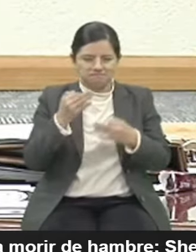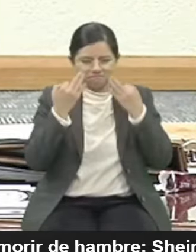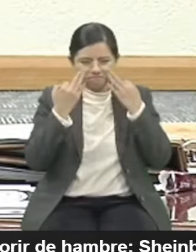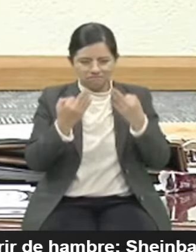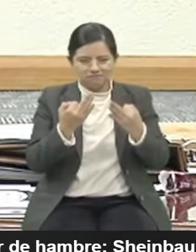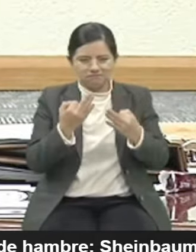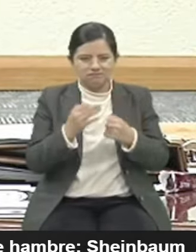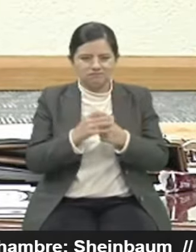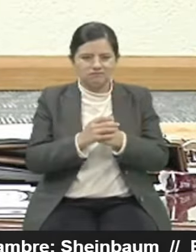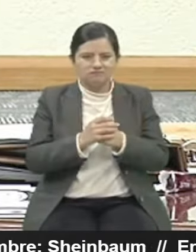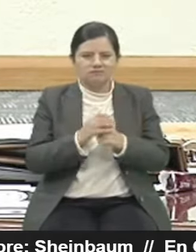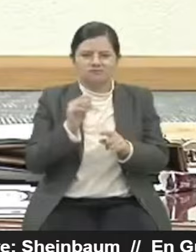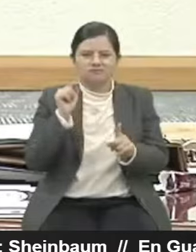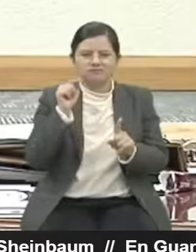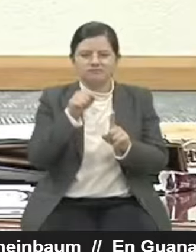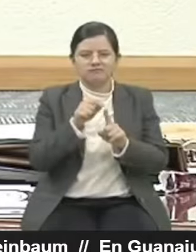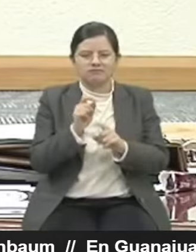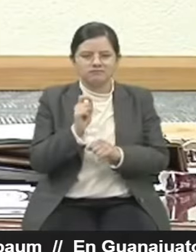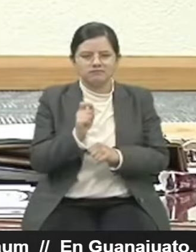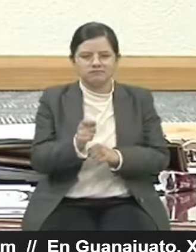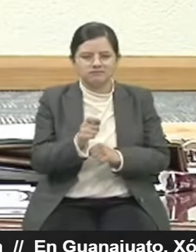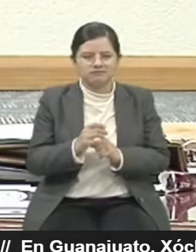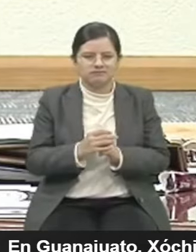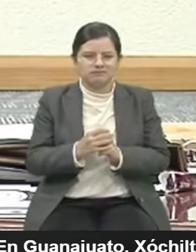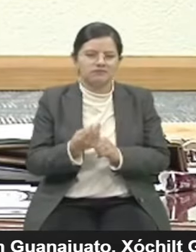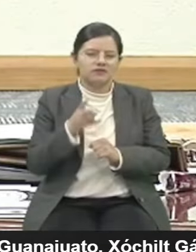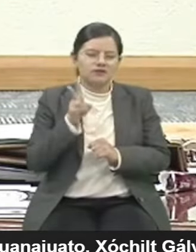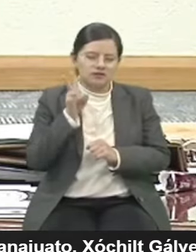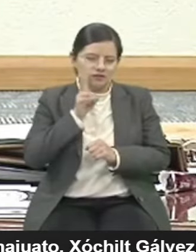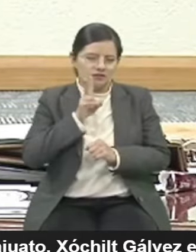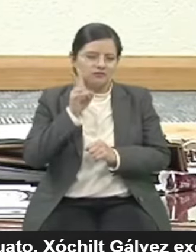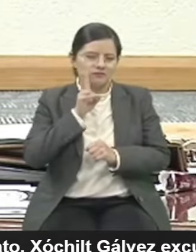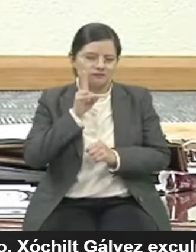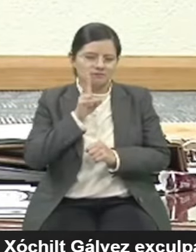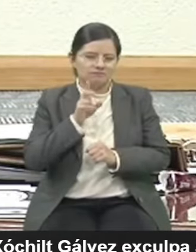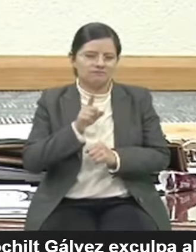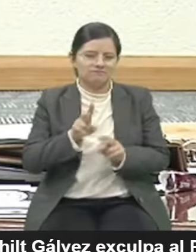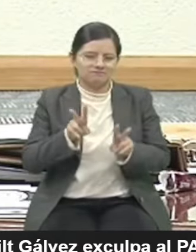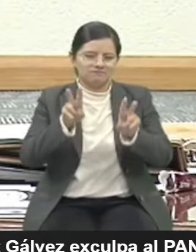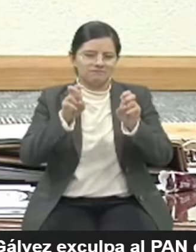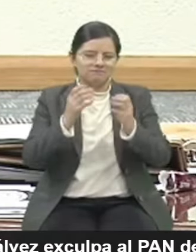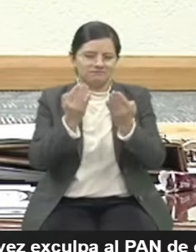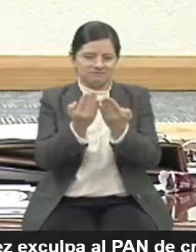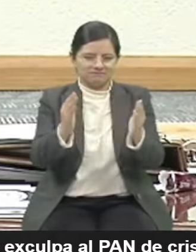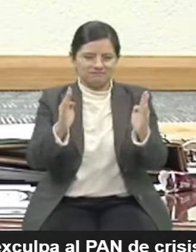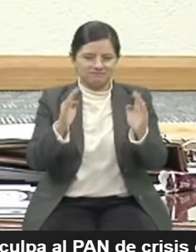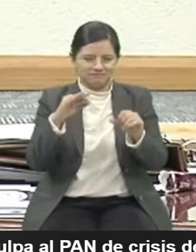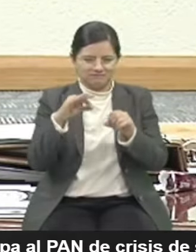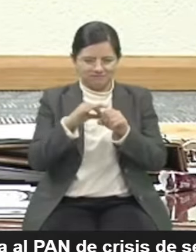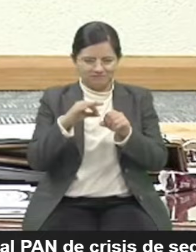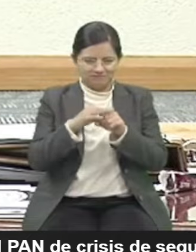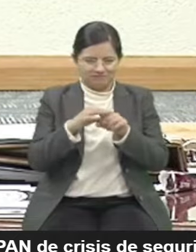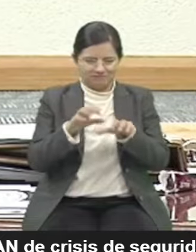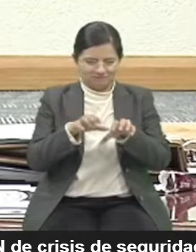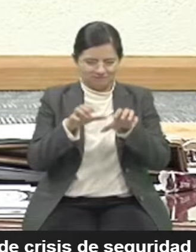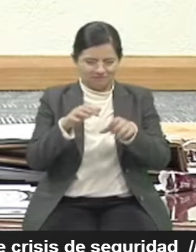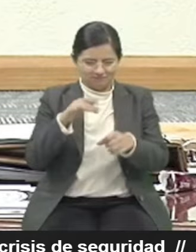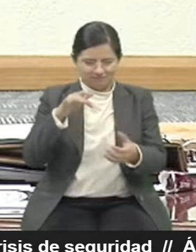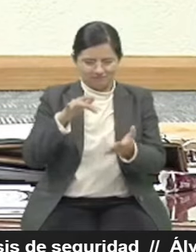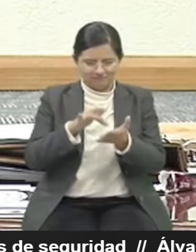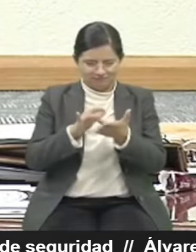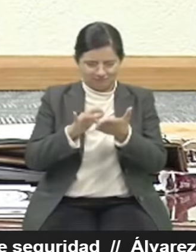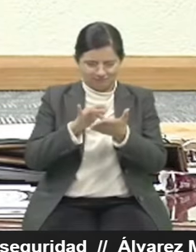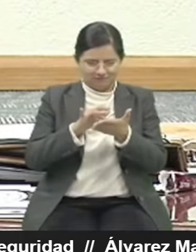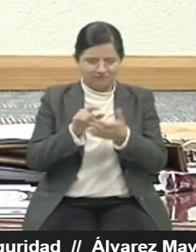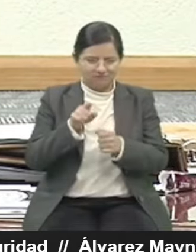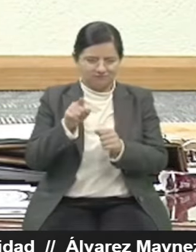observación en lo que es puntualmente el ejercicio piloto que vamos a llevar a cabo en el tema de las urnas electrónicas en